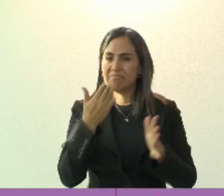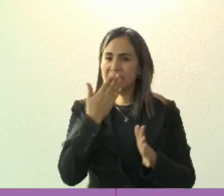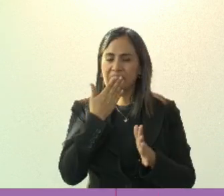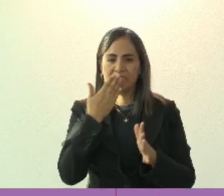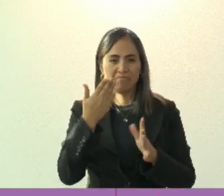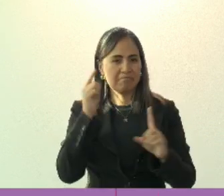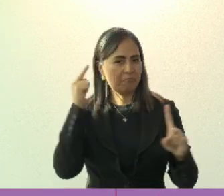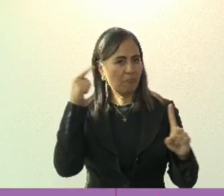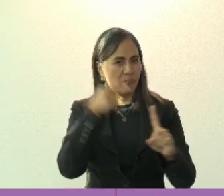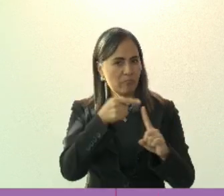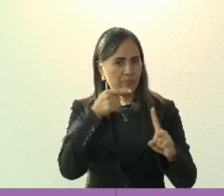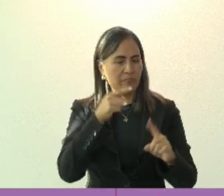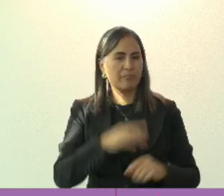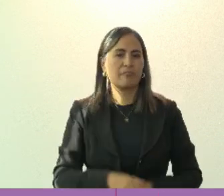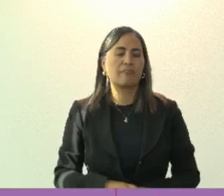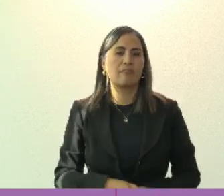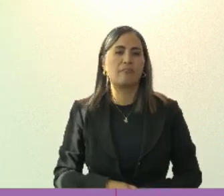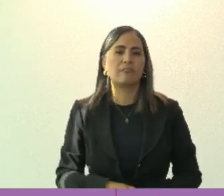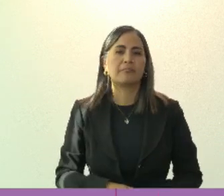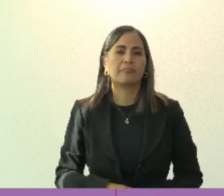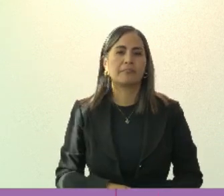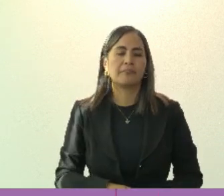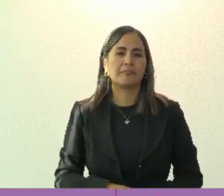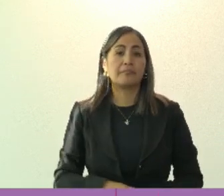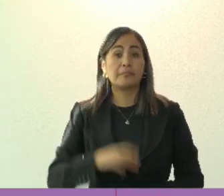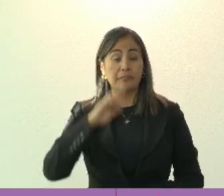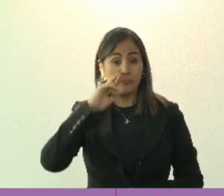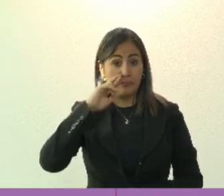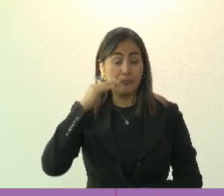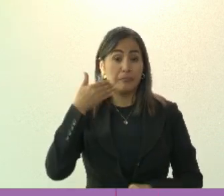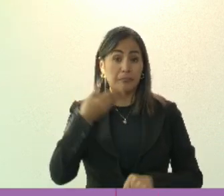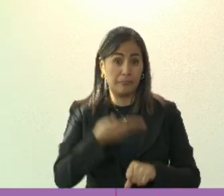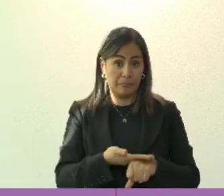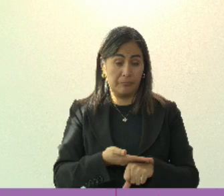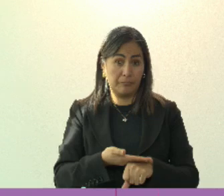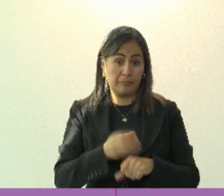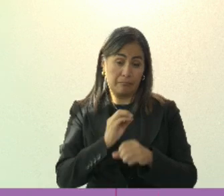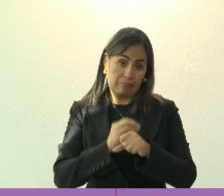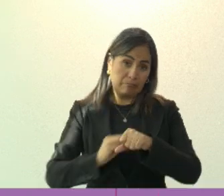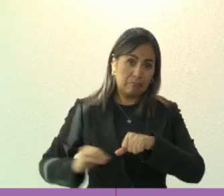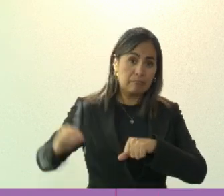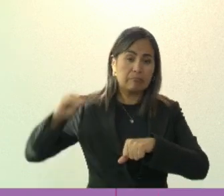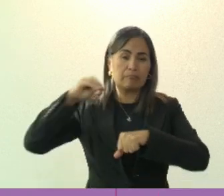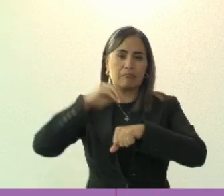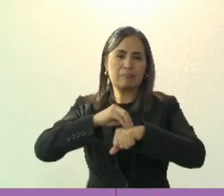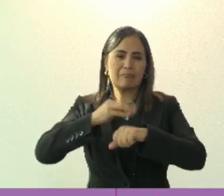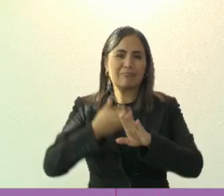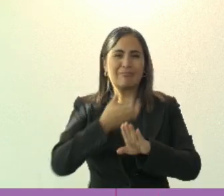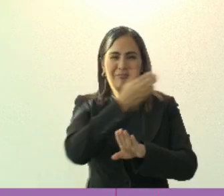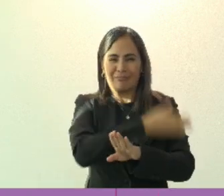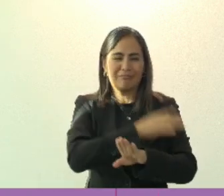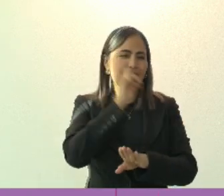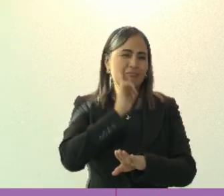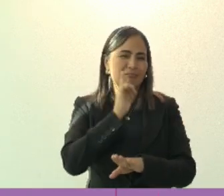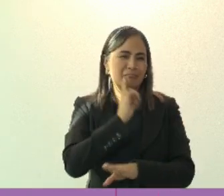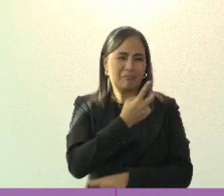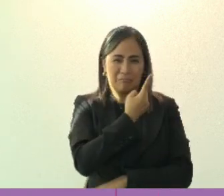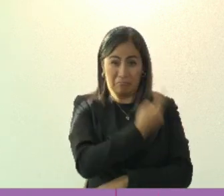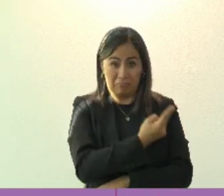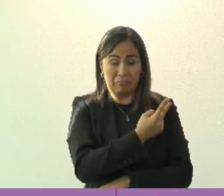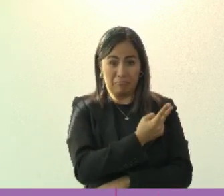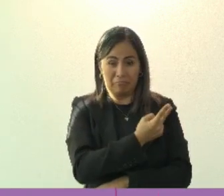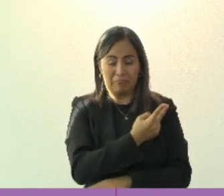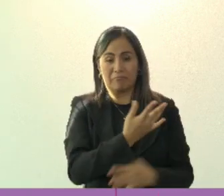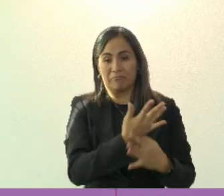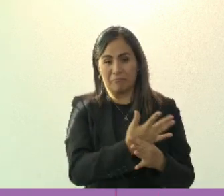precisa. Esta responsabilidad que se suma además a lo que ya decían nuestros dos panelistas anteriores. Esto